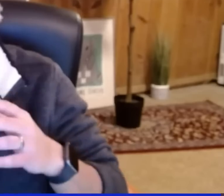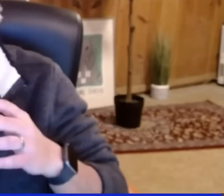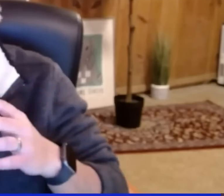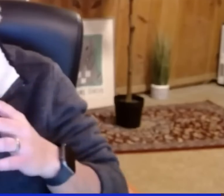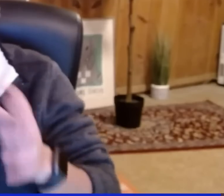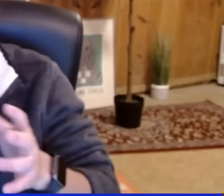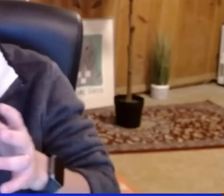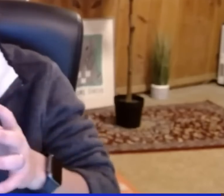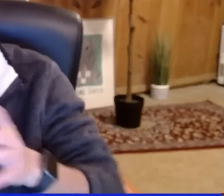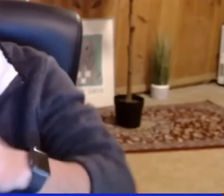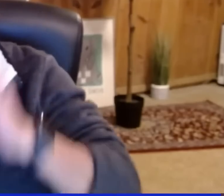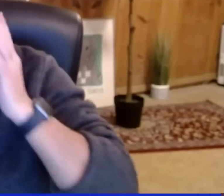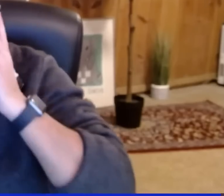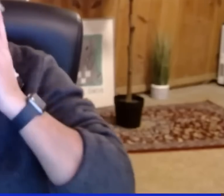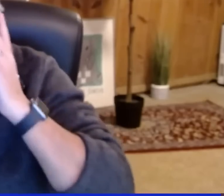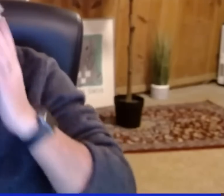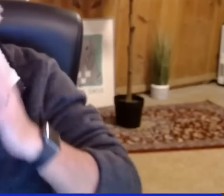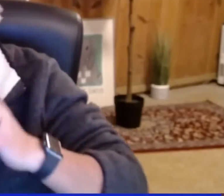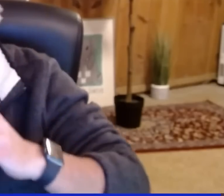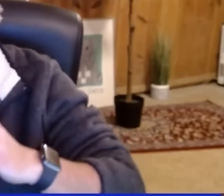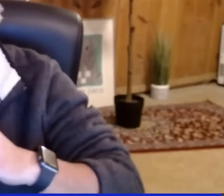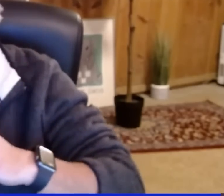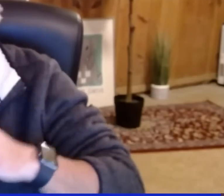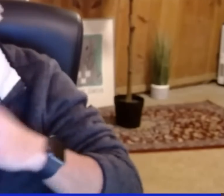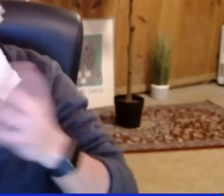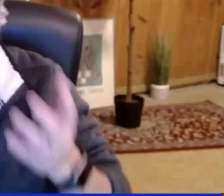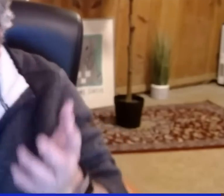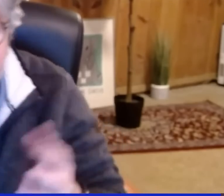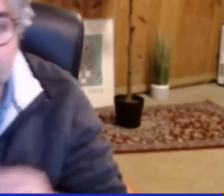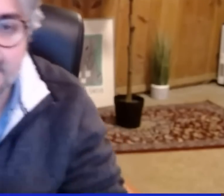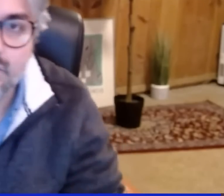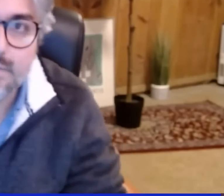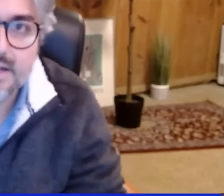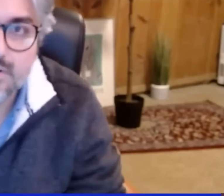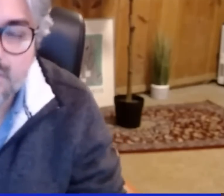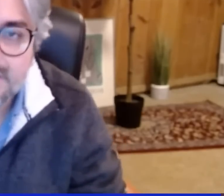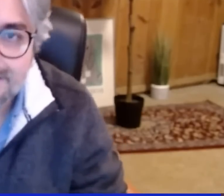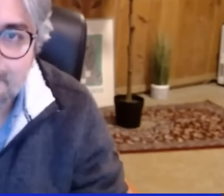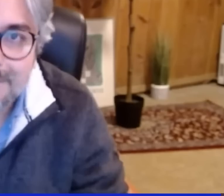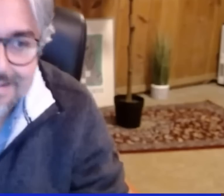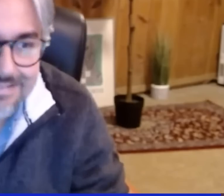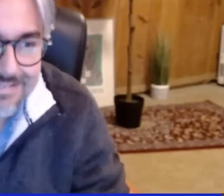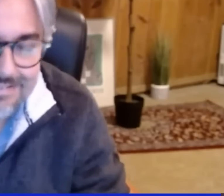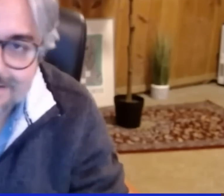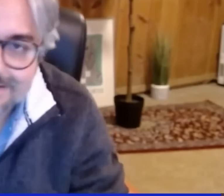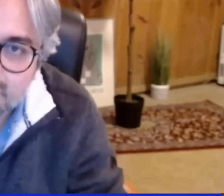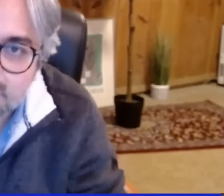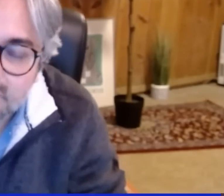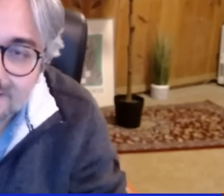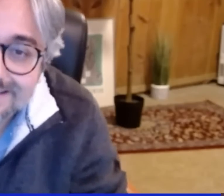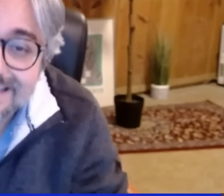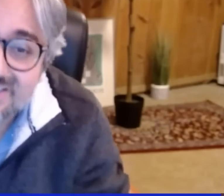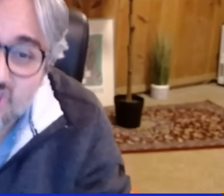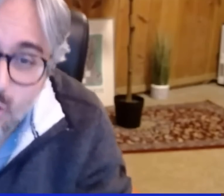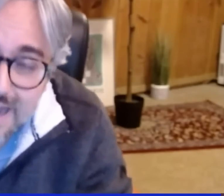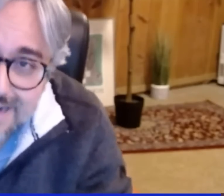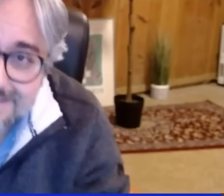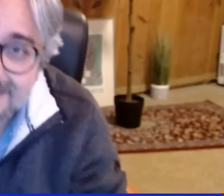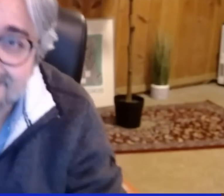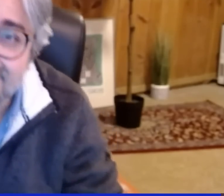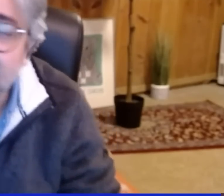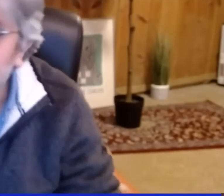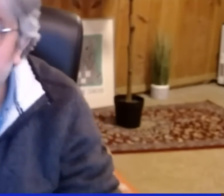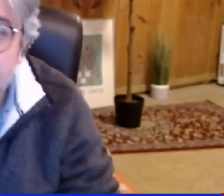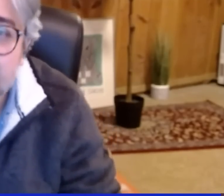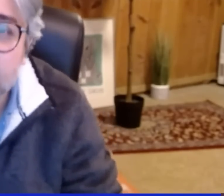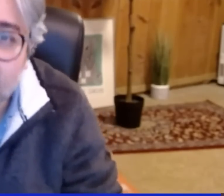que Genaro García Luna, su familia y sus allegados llegaron a desfalcar al gobierno más de 700 millones de dólares,